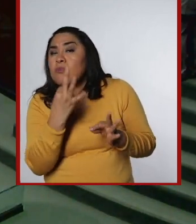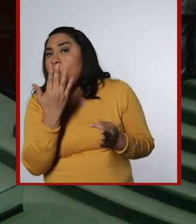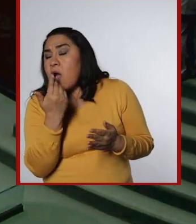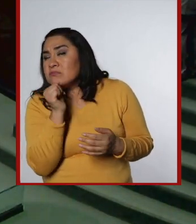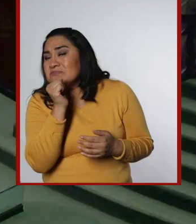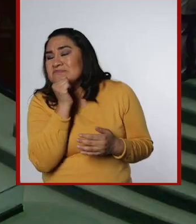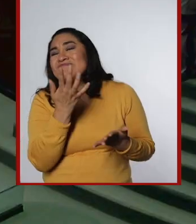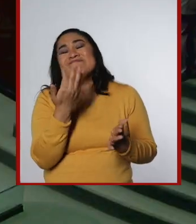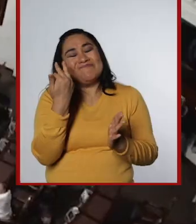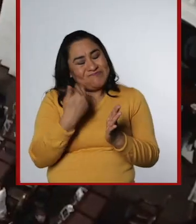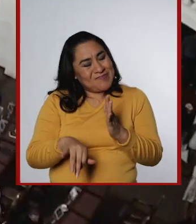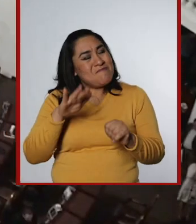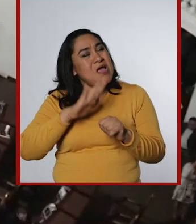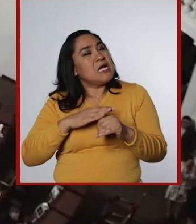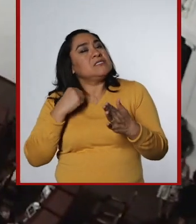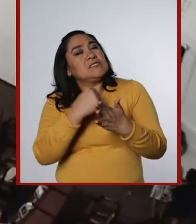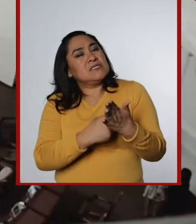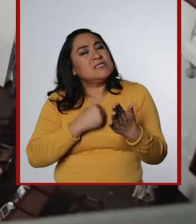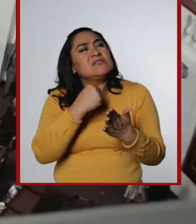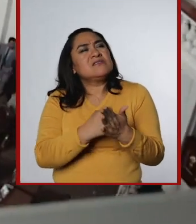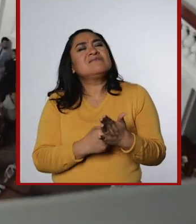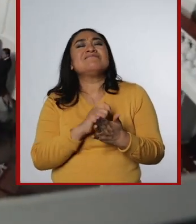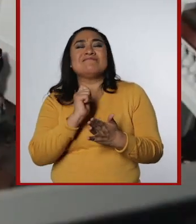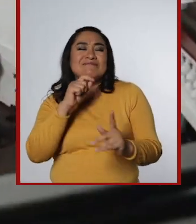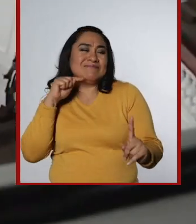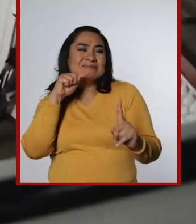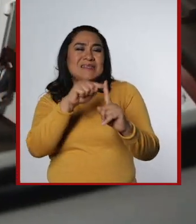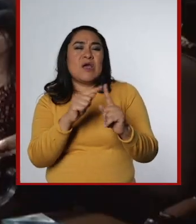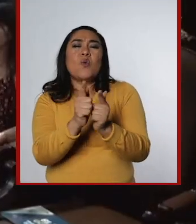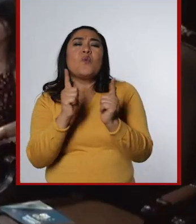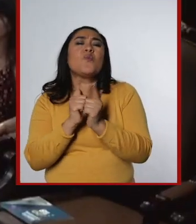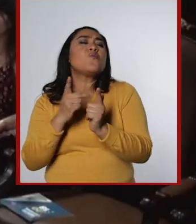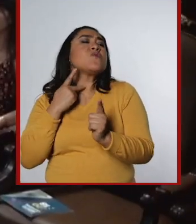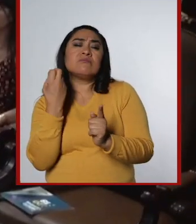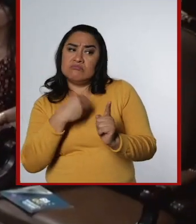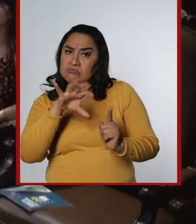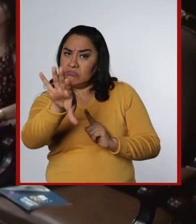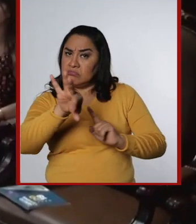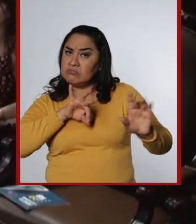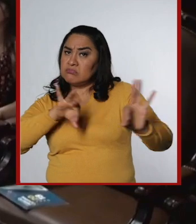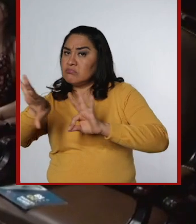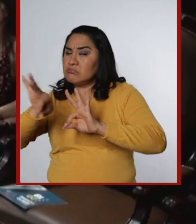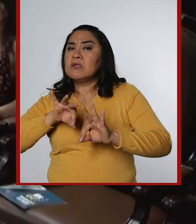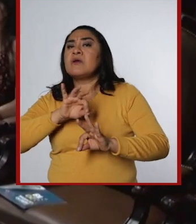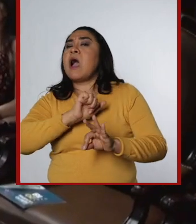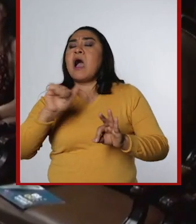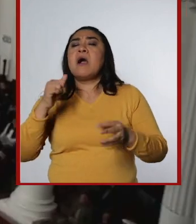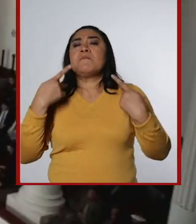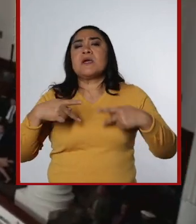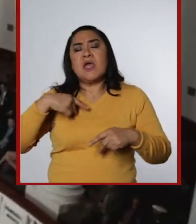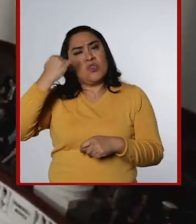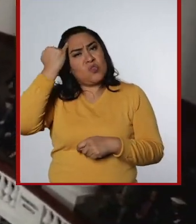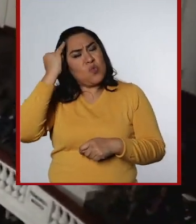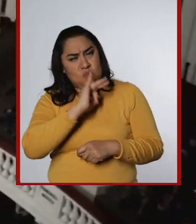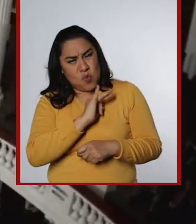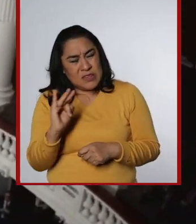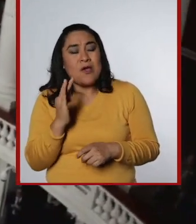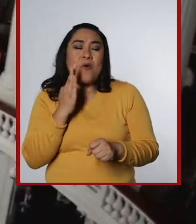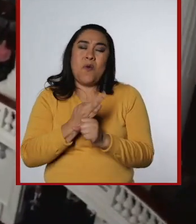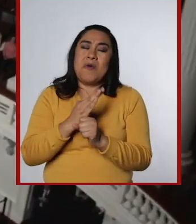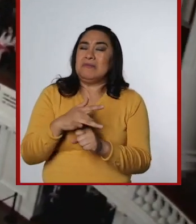políticos, nombrar a indígenas en esos 28 distritos. Creo que una vía importante sería tener voz directa en el Congreso de la